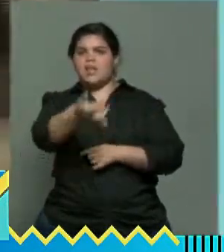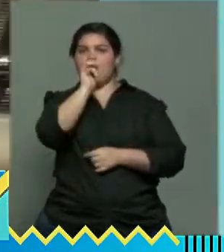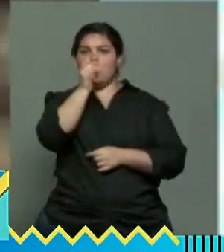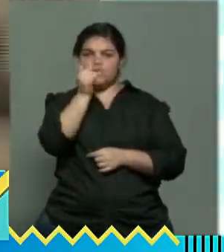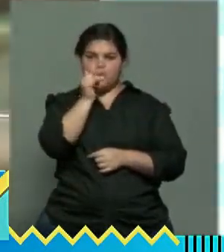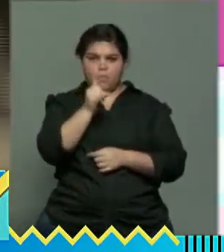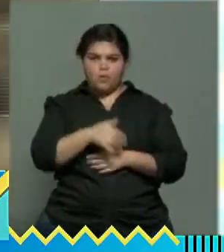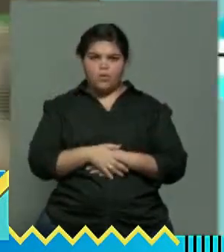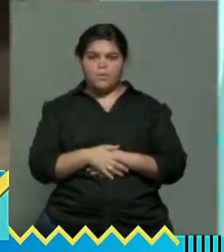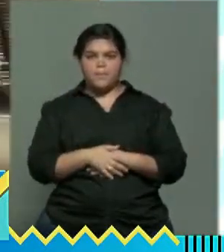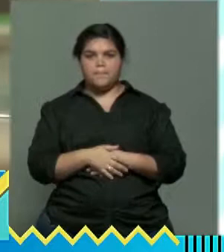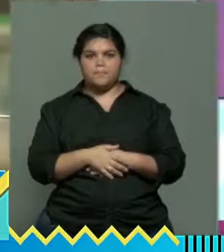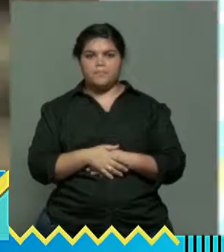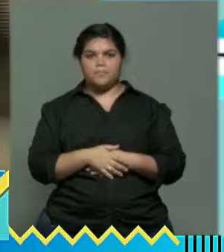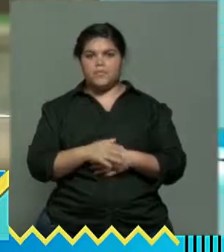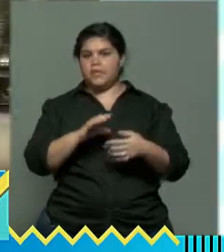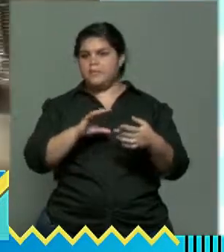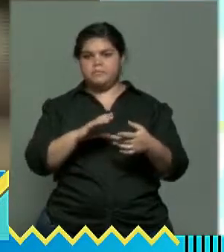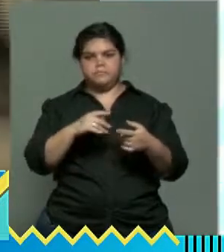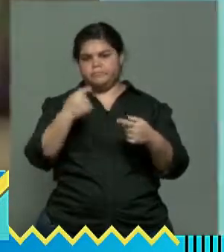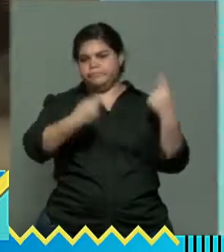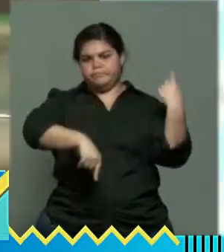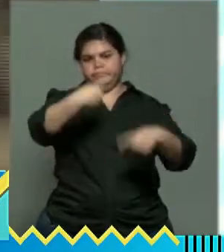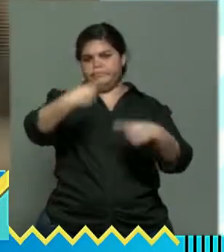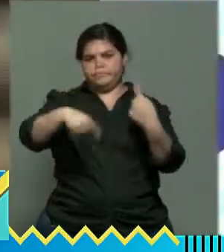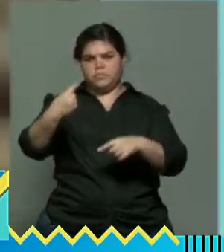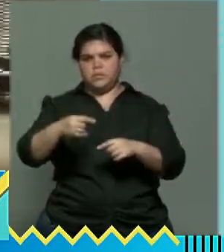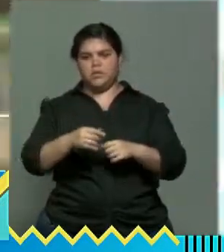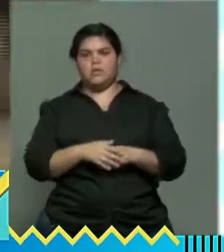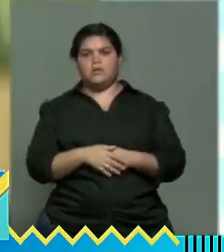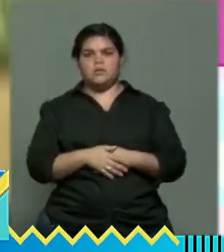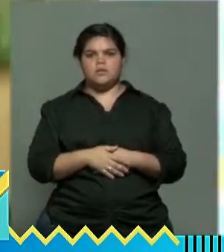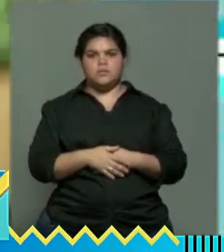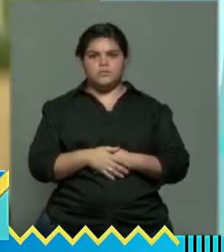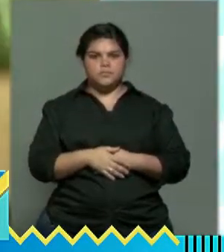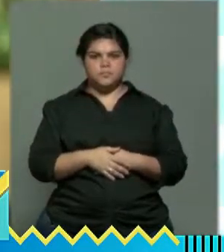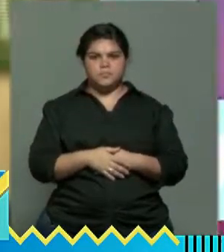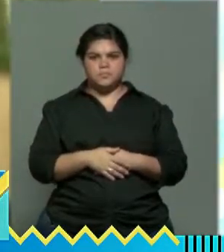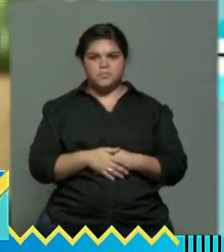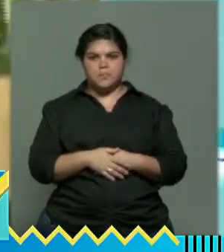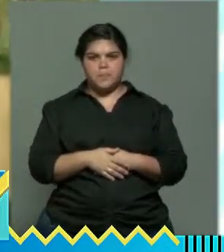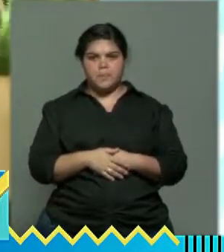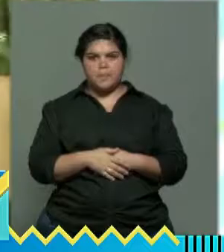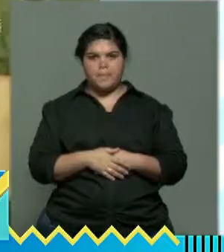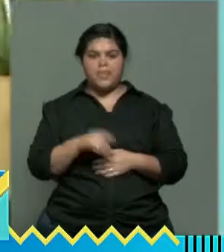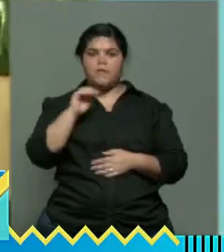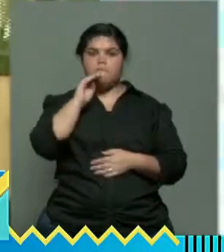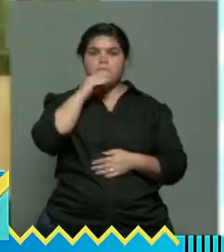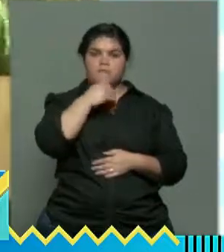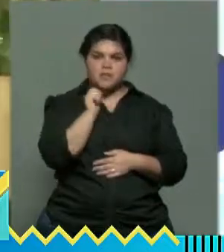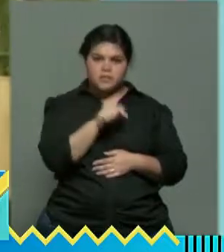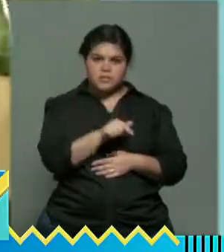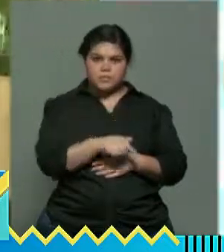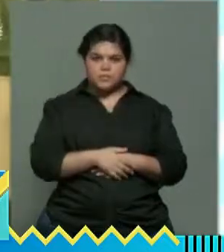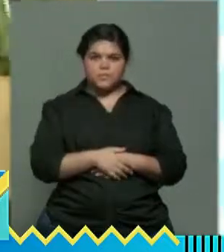formas diferentes, hay intensidades diferentes, ocasiones diferentes. El vino es una bebida que